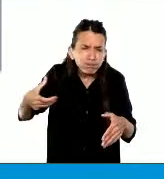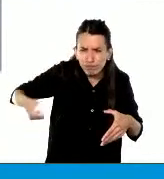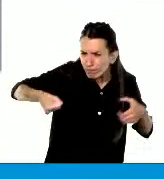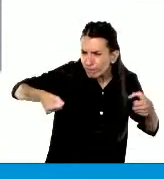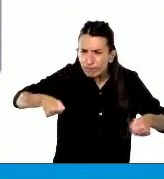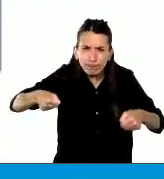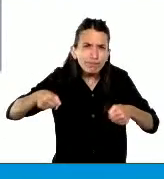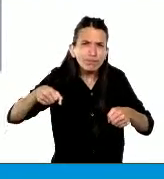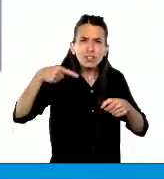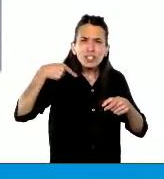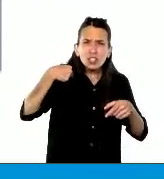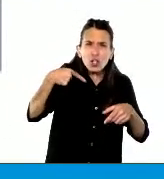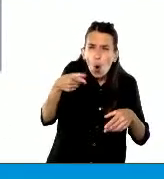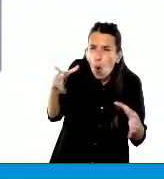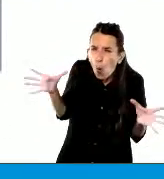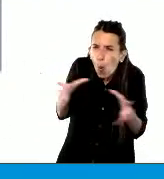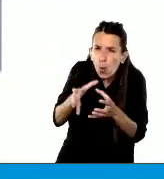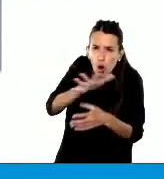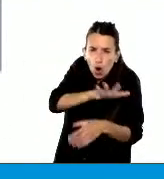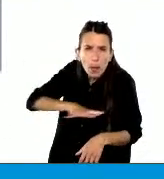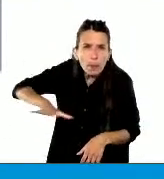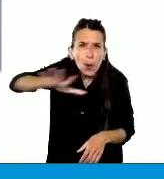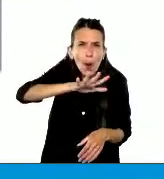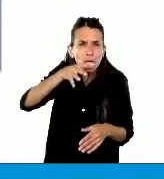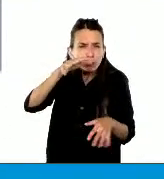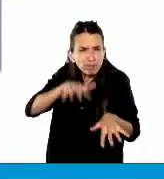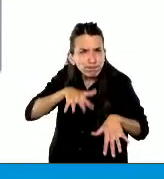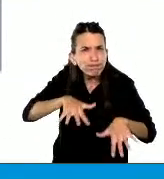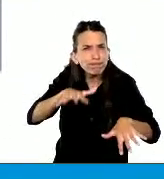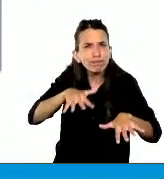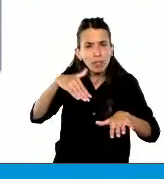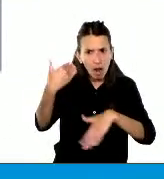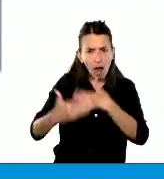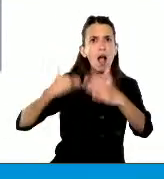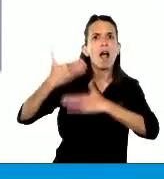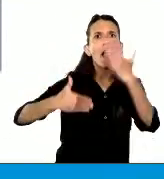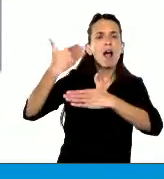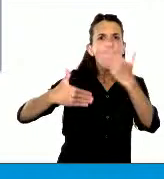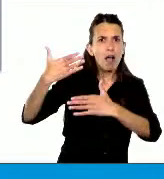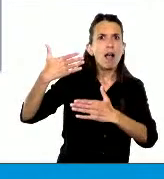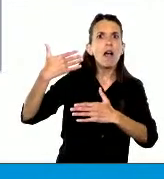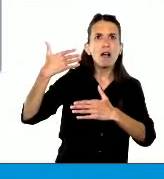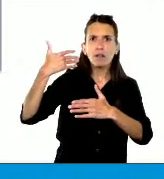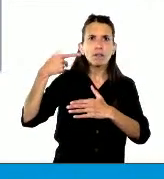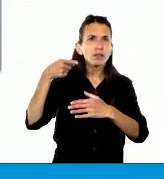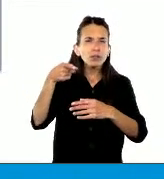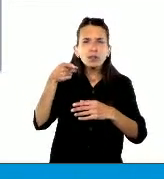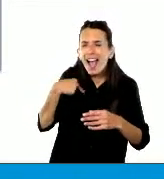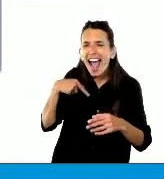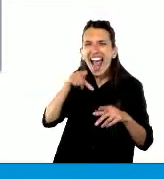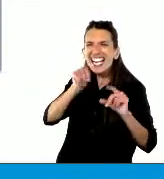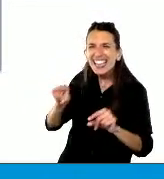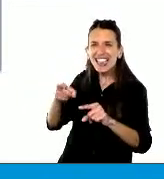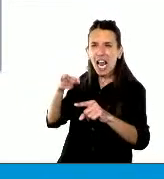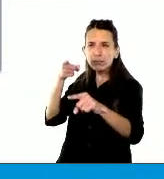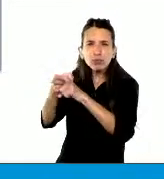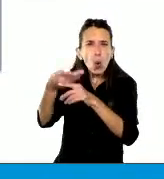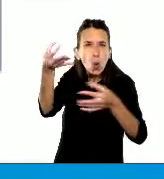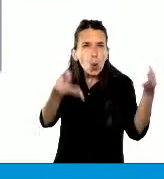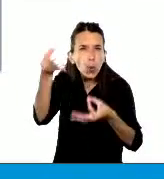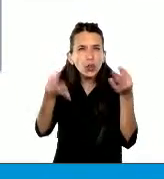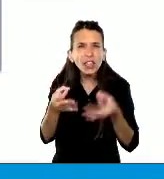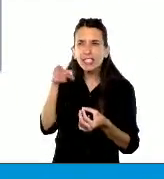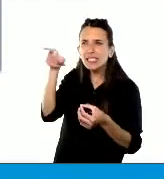movilización del conjunto de nuestro pueblo, pudimos avanzar mucho en juzgar a los genocidas, y en eso fue fundamental la